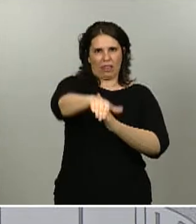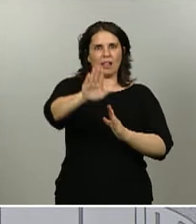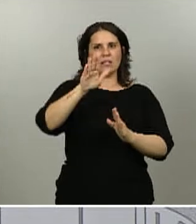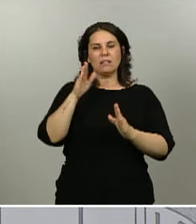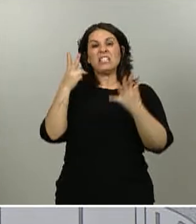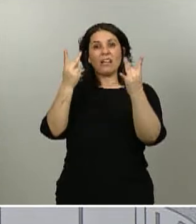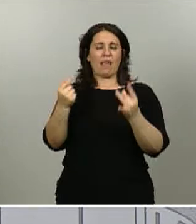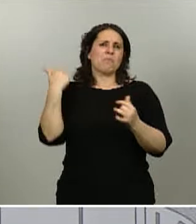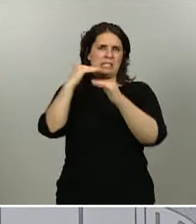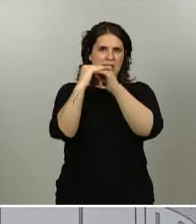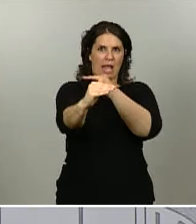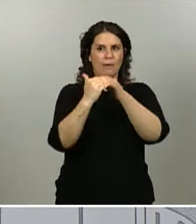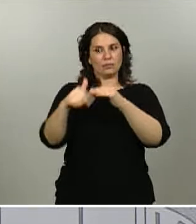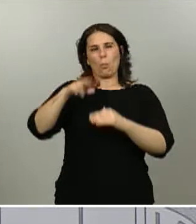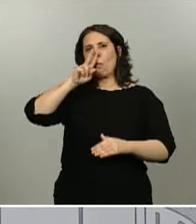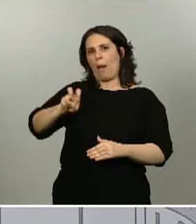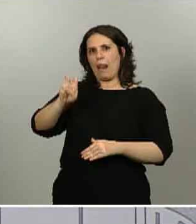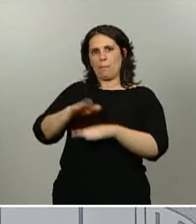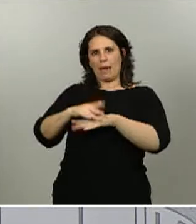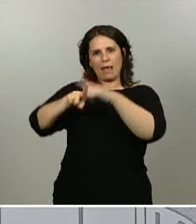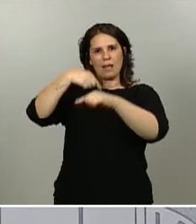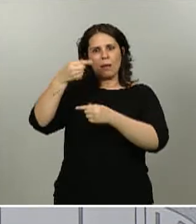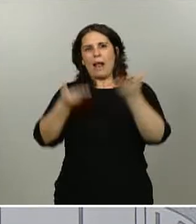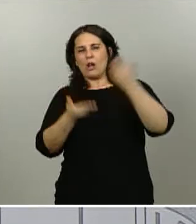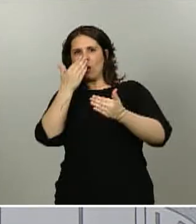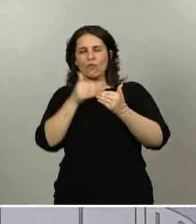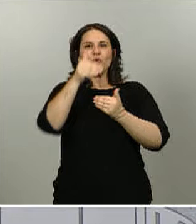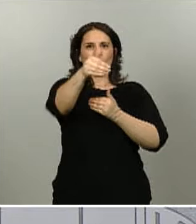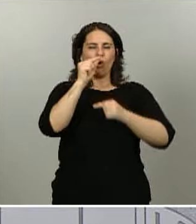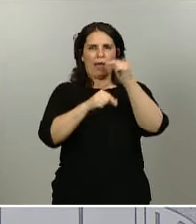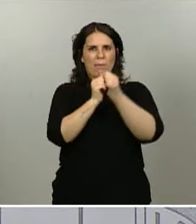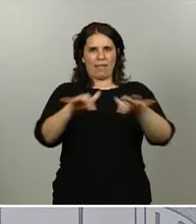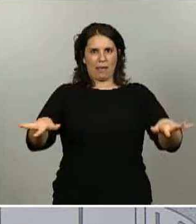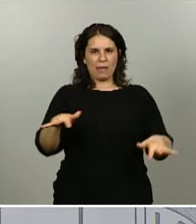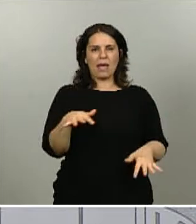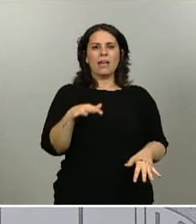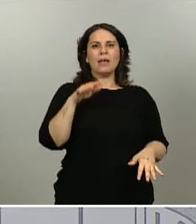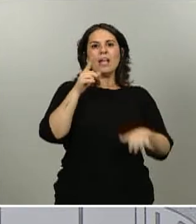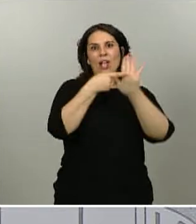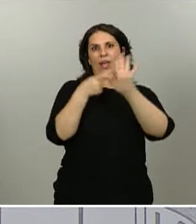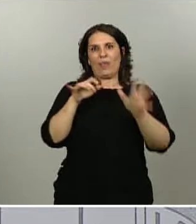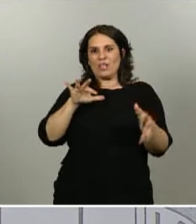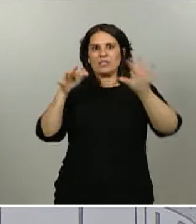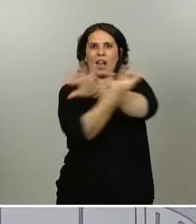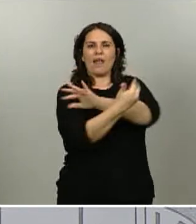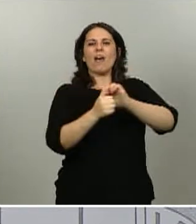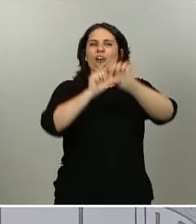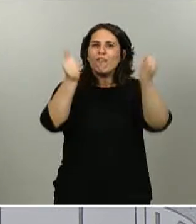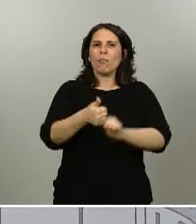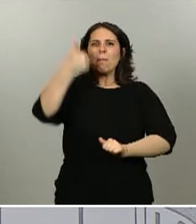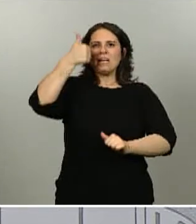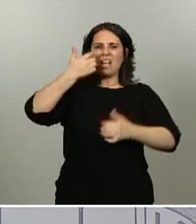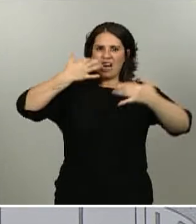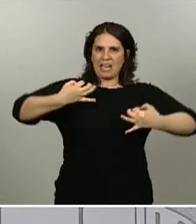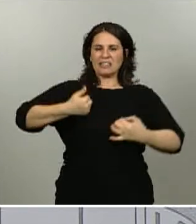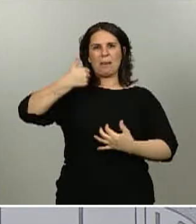el futuro de la evolución de la epidemia y de la desescalada de una manera mucho más realista y mucho más segura. Lo